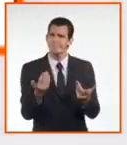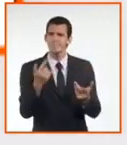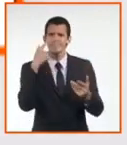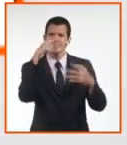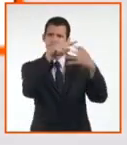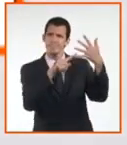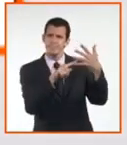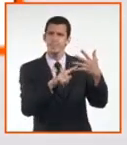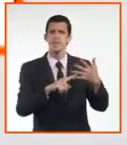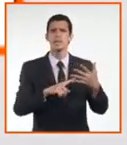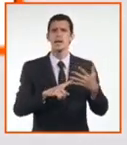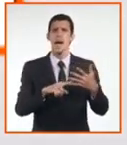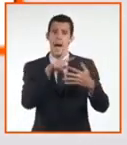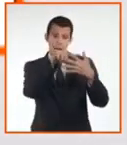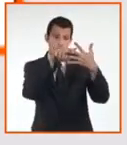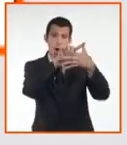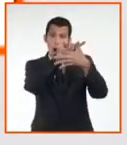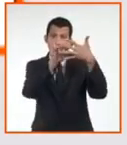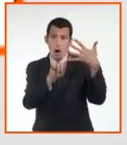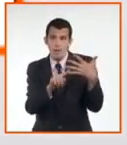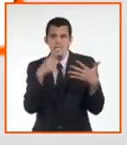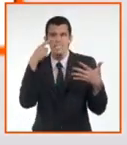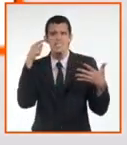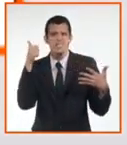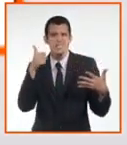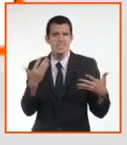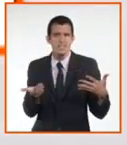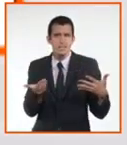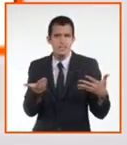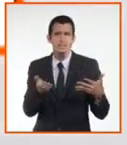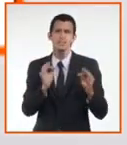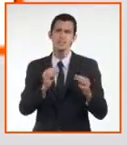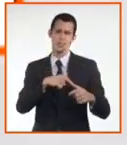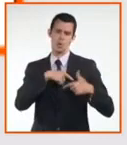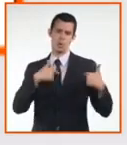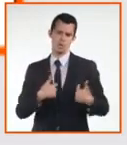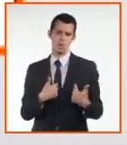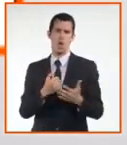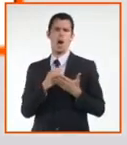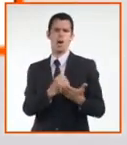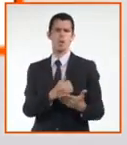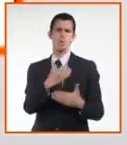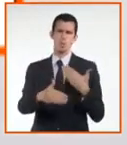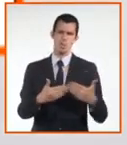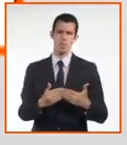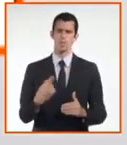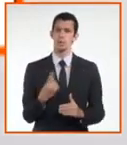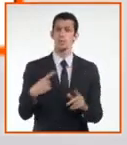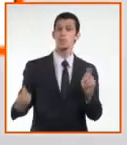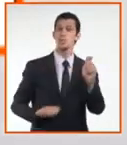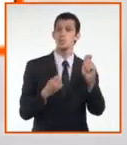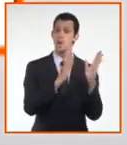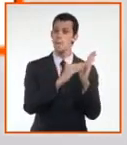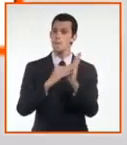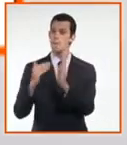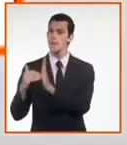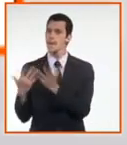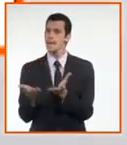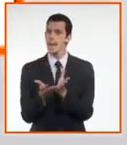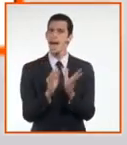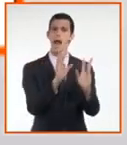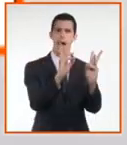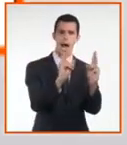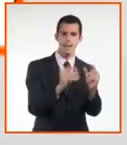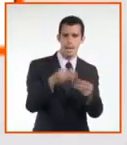enalapril por ejemplo hemos tratado que todos los todos los meses se entregue pero no las cantidades que se necesita por la población